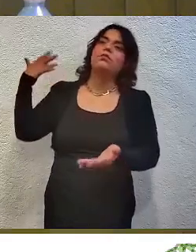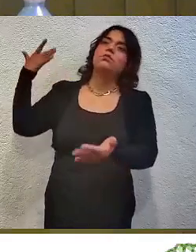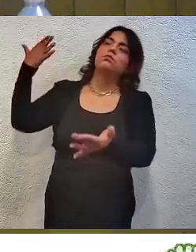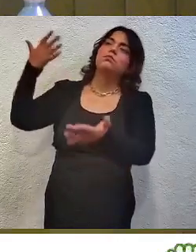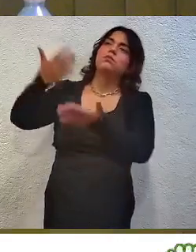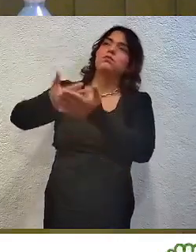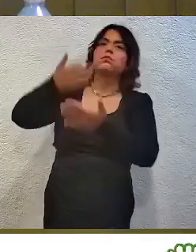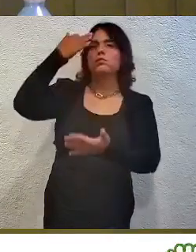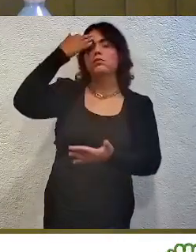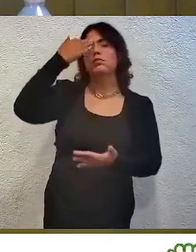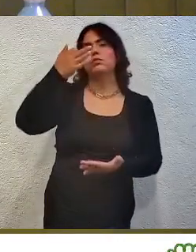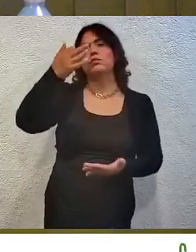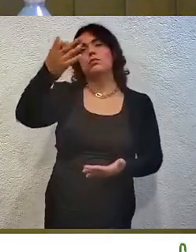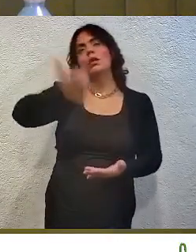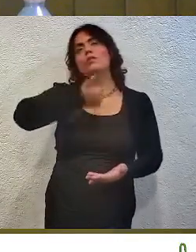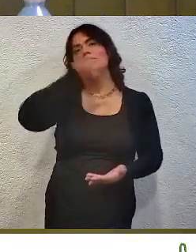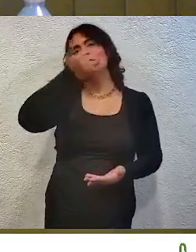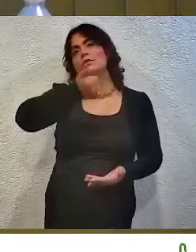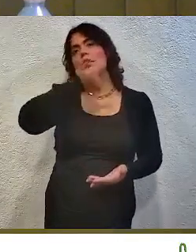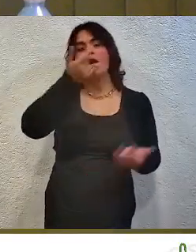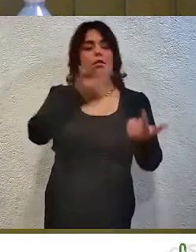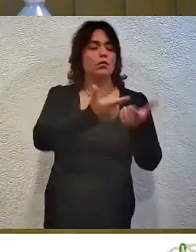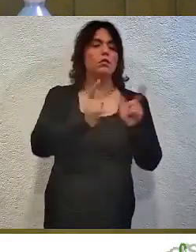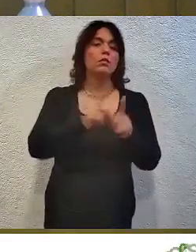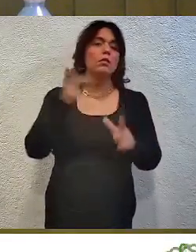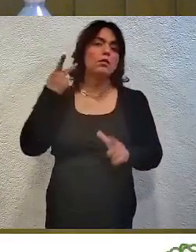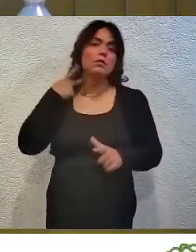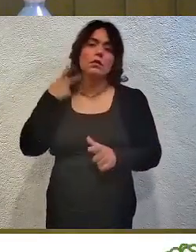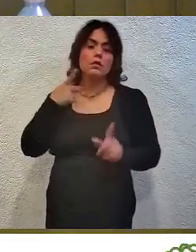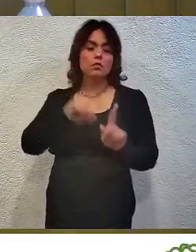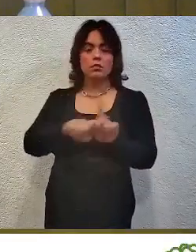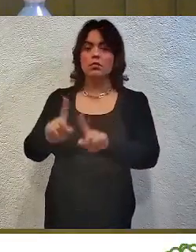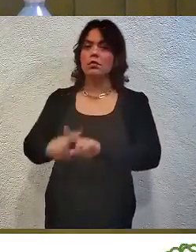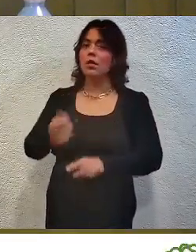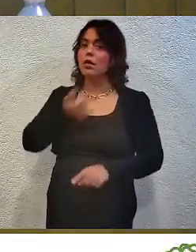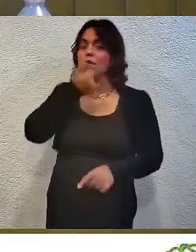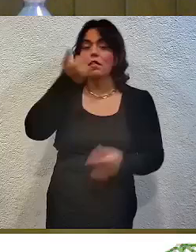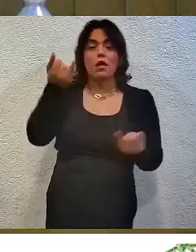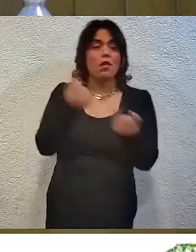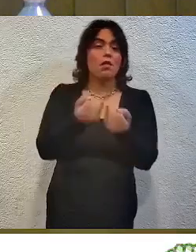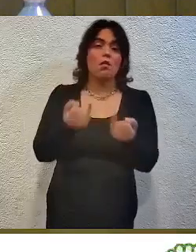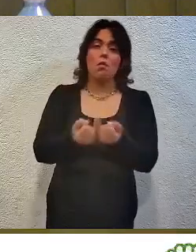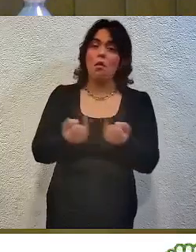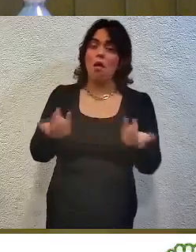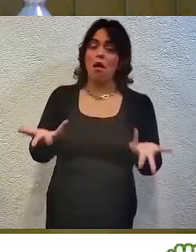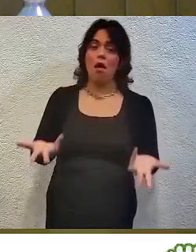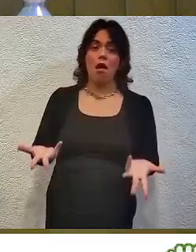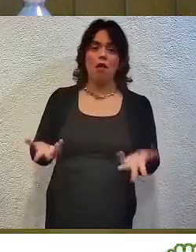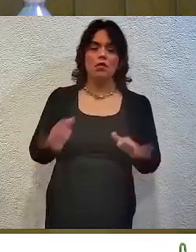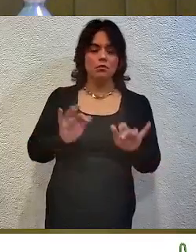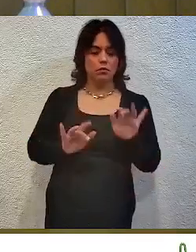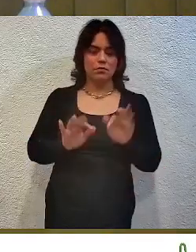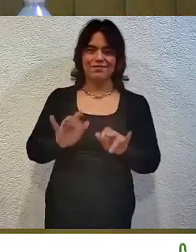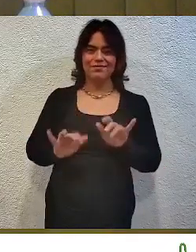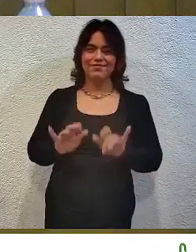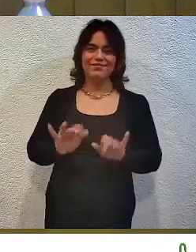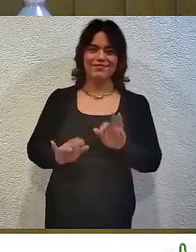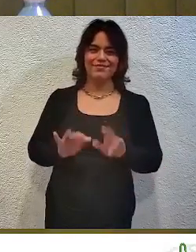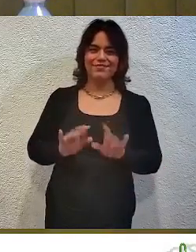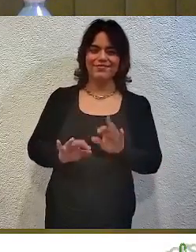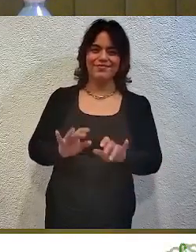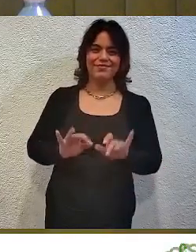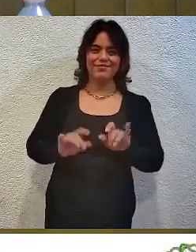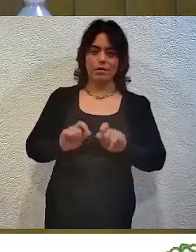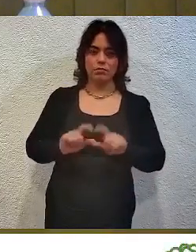hubo errores por parte también de partidos políticos. Y debido a cómo se lleva la sesión de cómputo, se puede entender o se puede